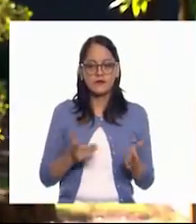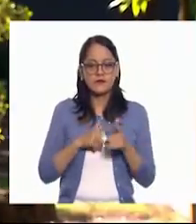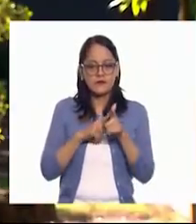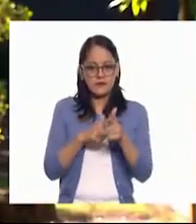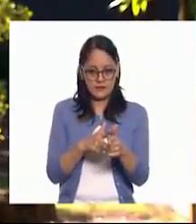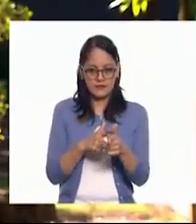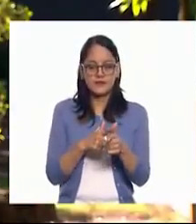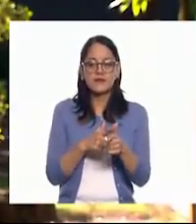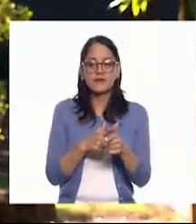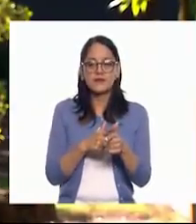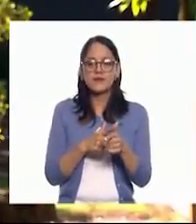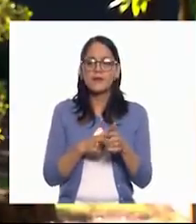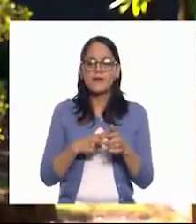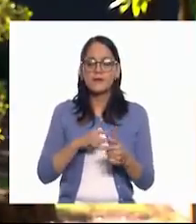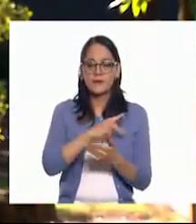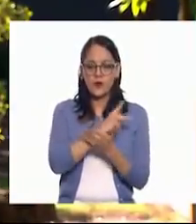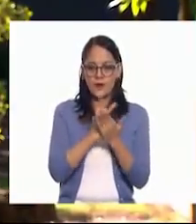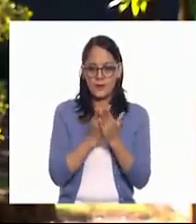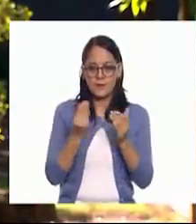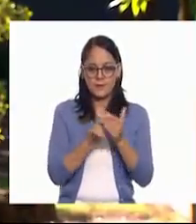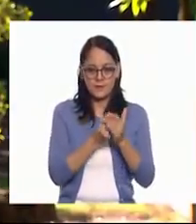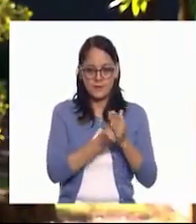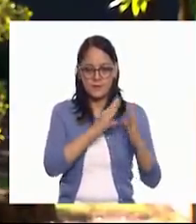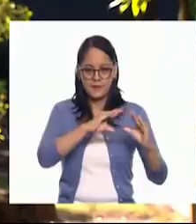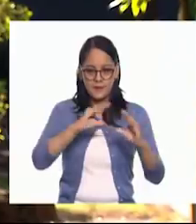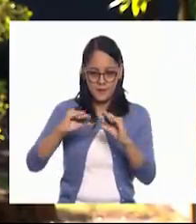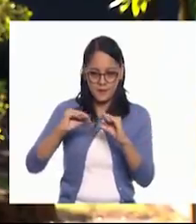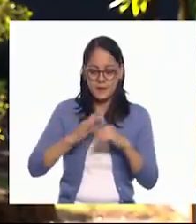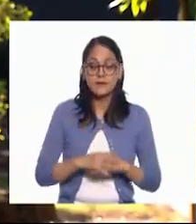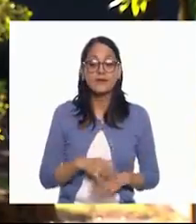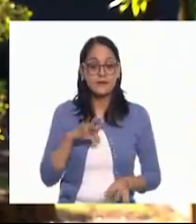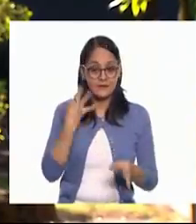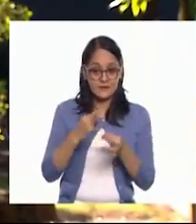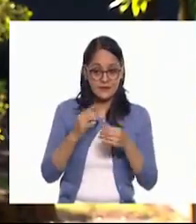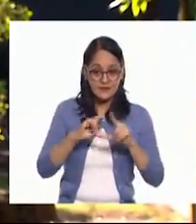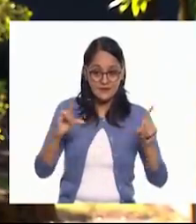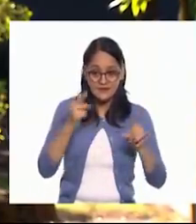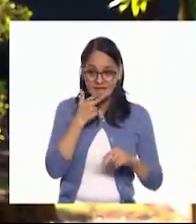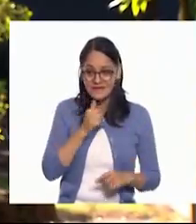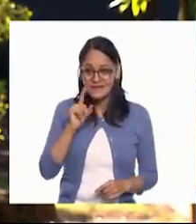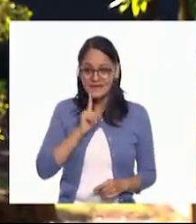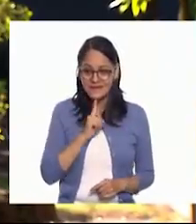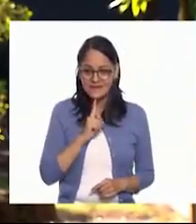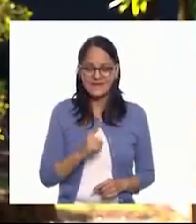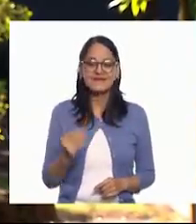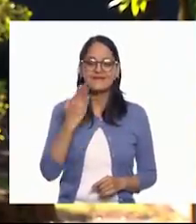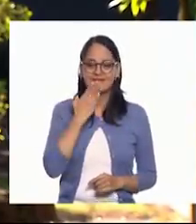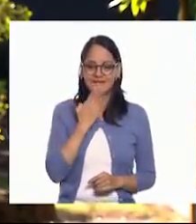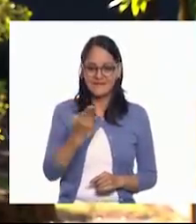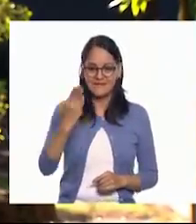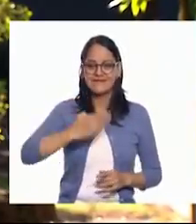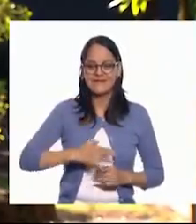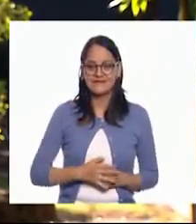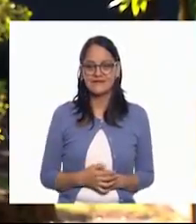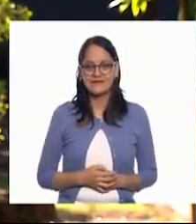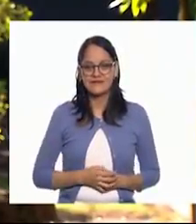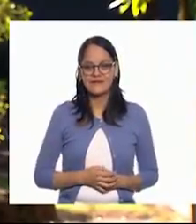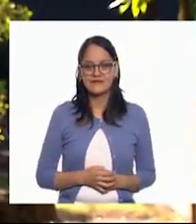es momento de seguir con el programa de hoy. ¿Listas? ¿Listos?